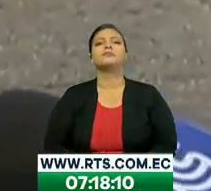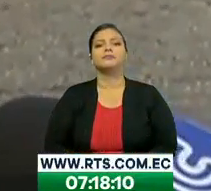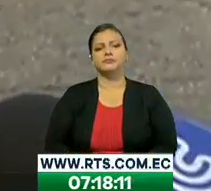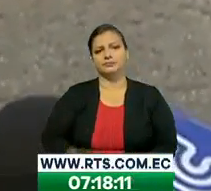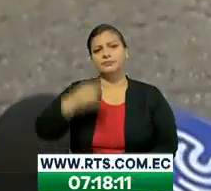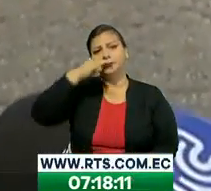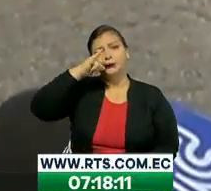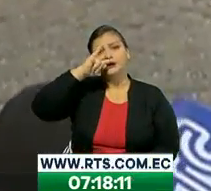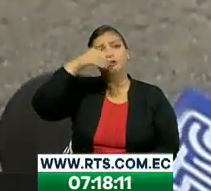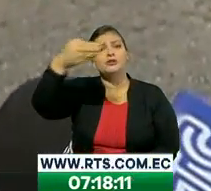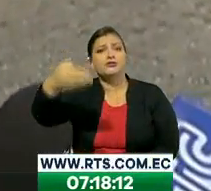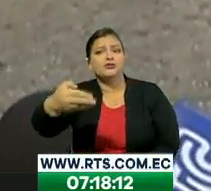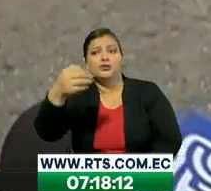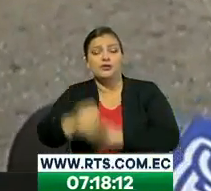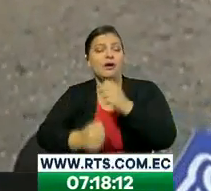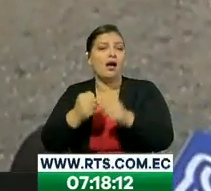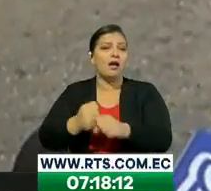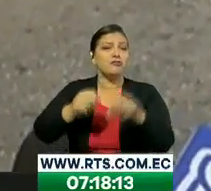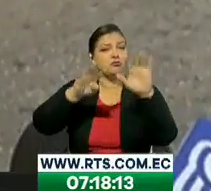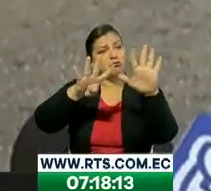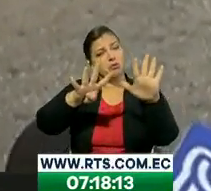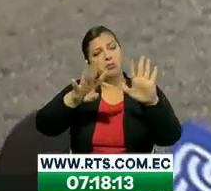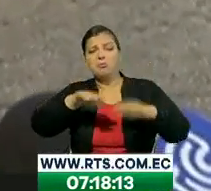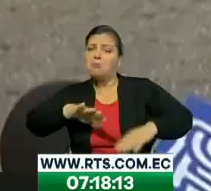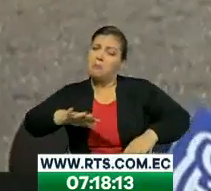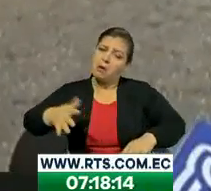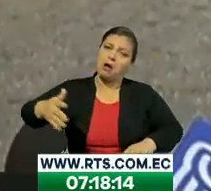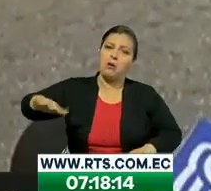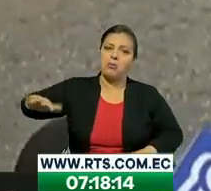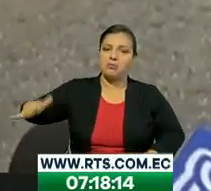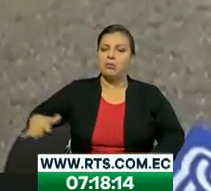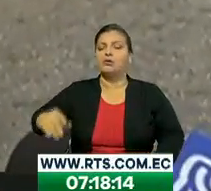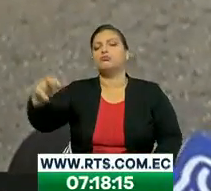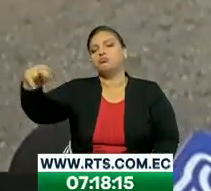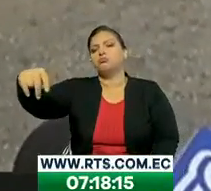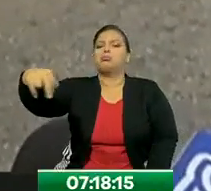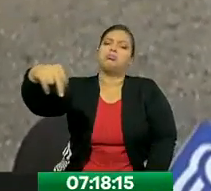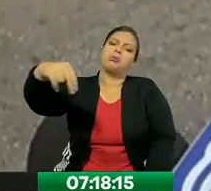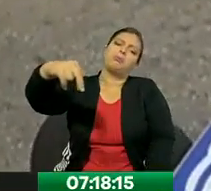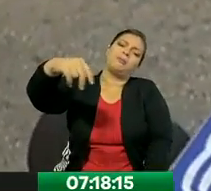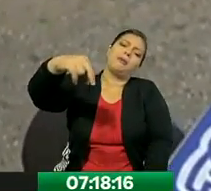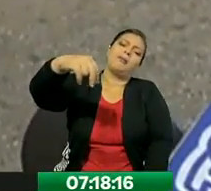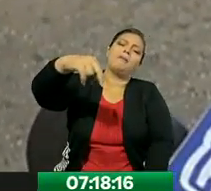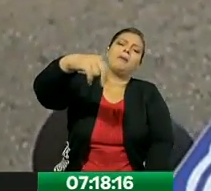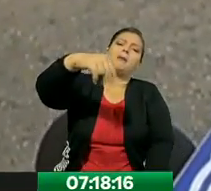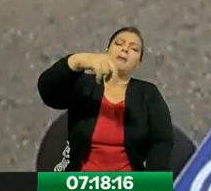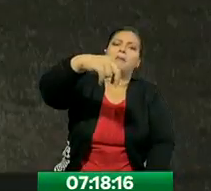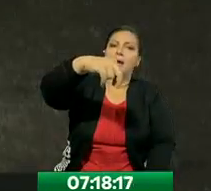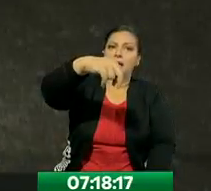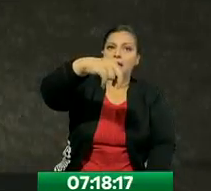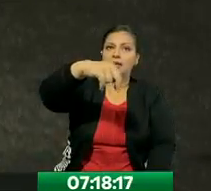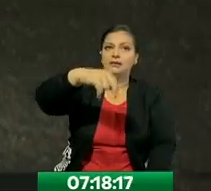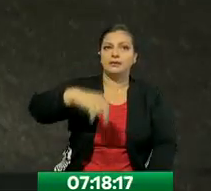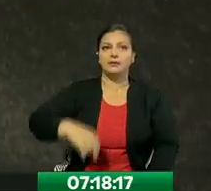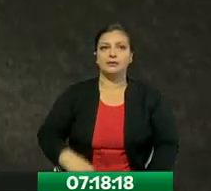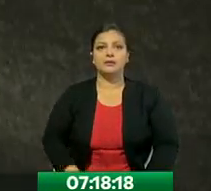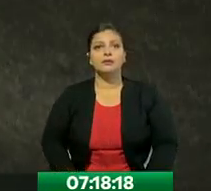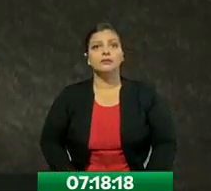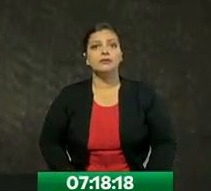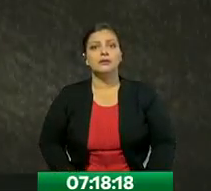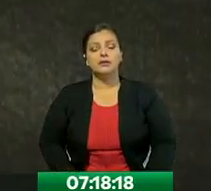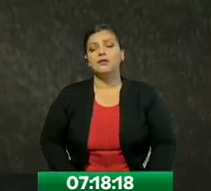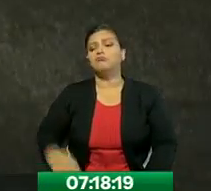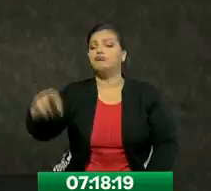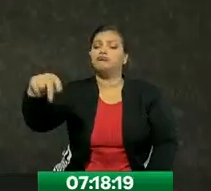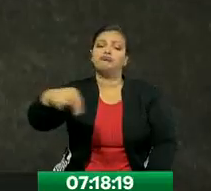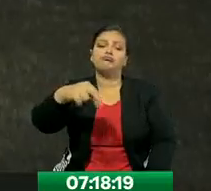9 años aproximadamente, sobre el andén 1 de la calzada aquí de la Metrovía, ¿no? Dicen que el pequeño